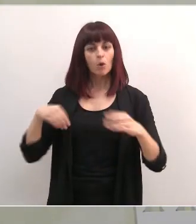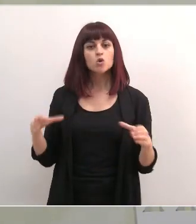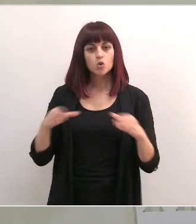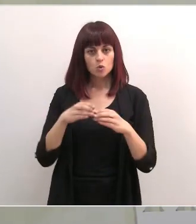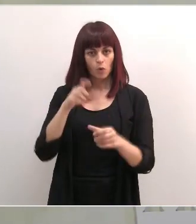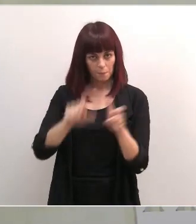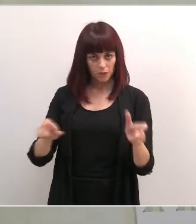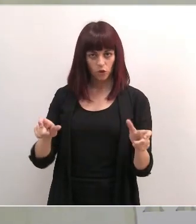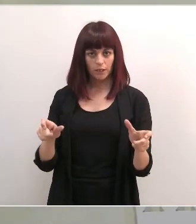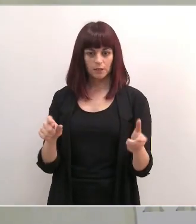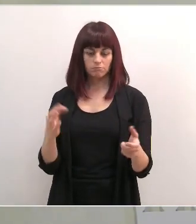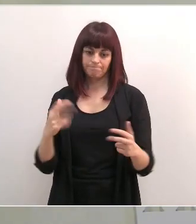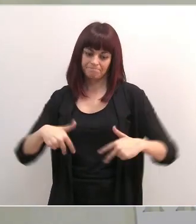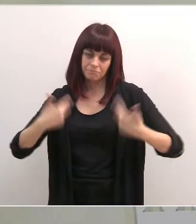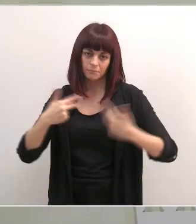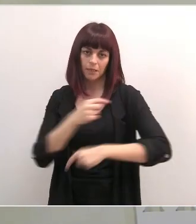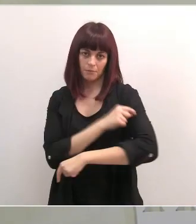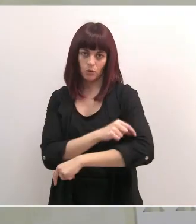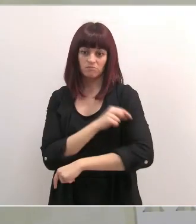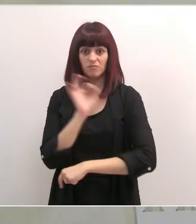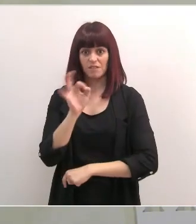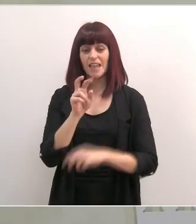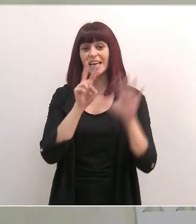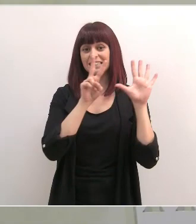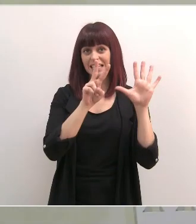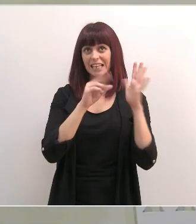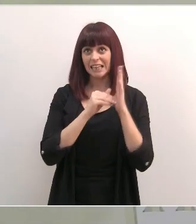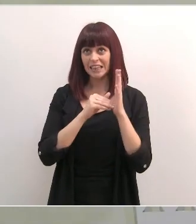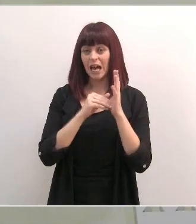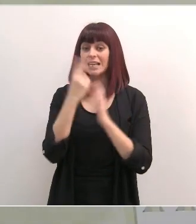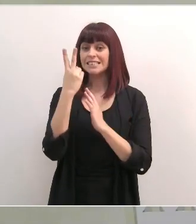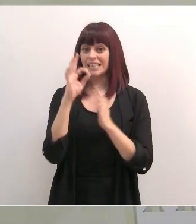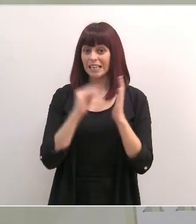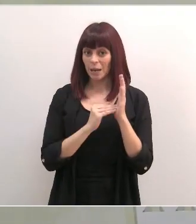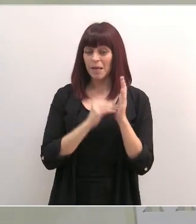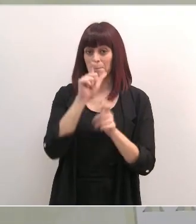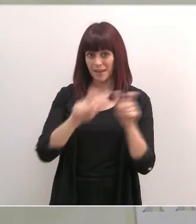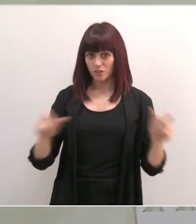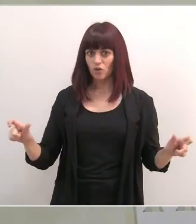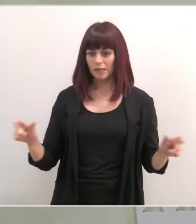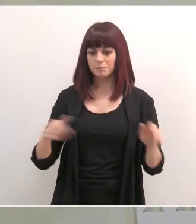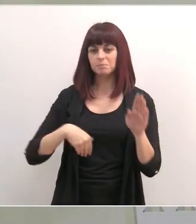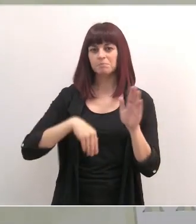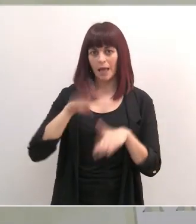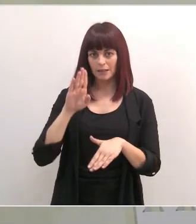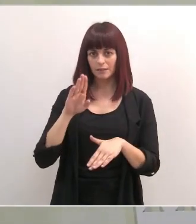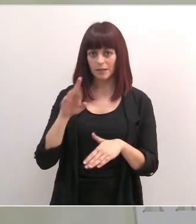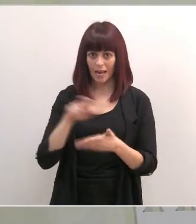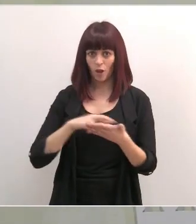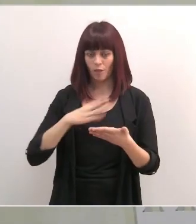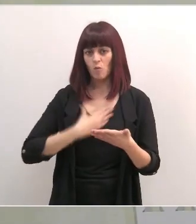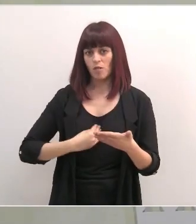población. Es verdad que tenemos más de 70.000 personas por encima de los 80 años en la región, 70.000 personas, y tampoco